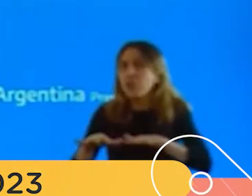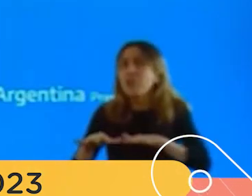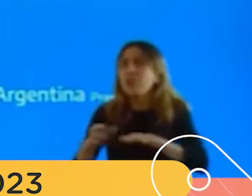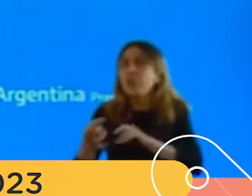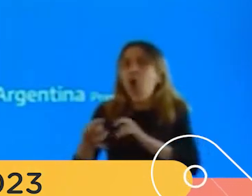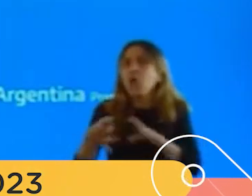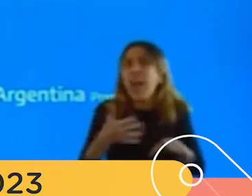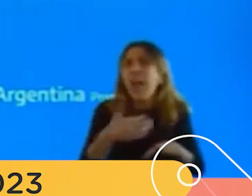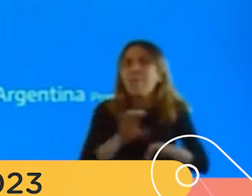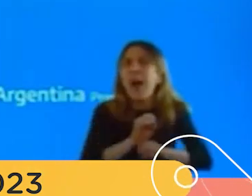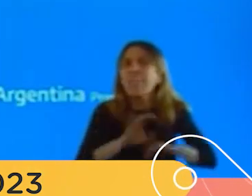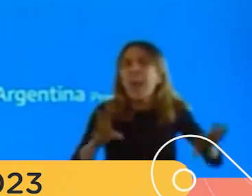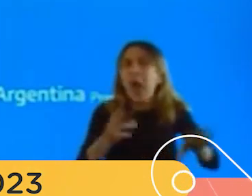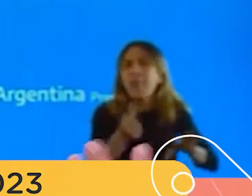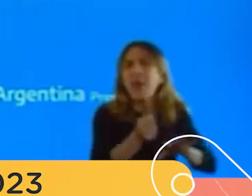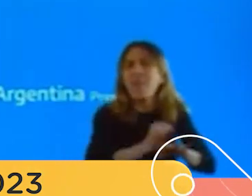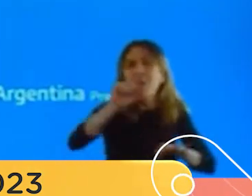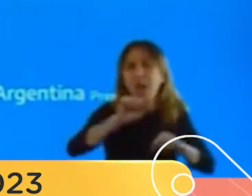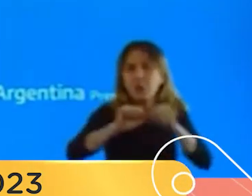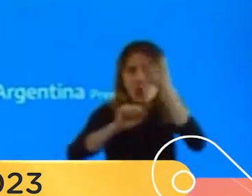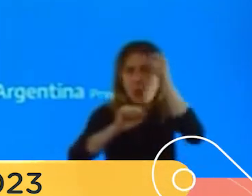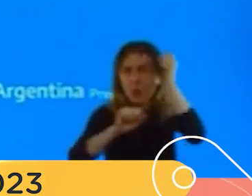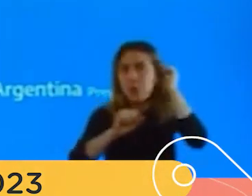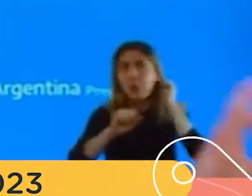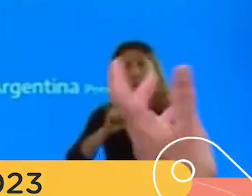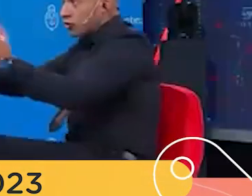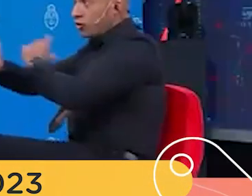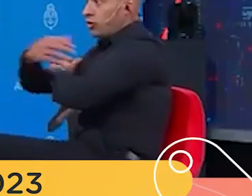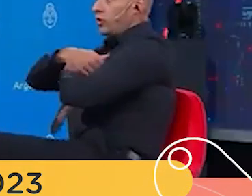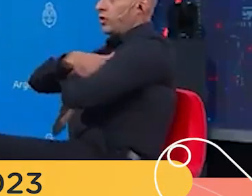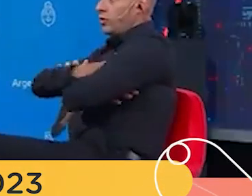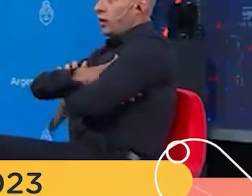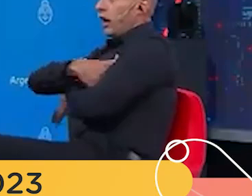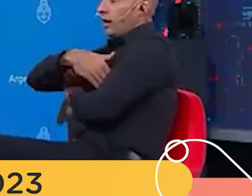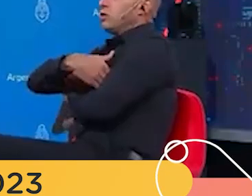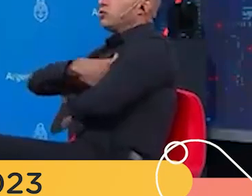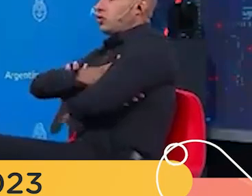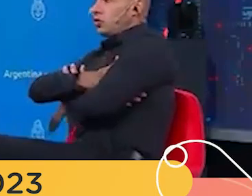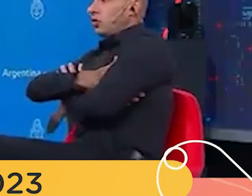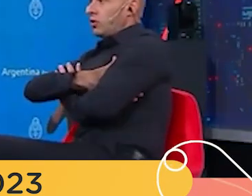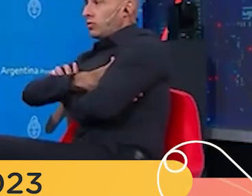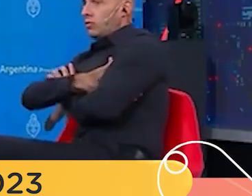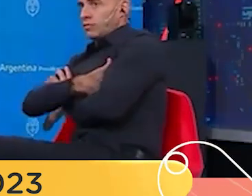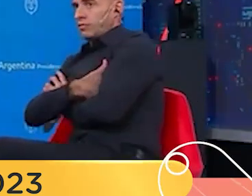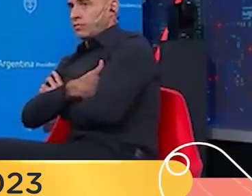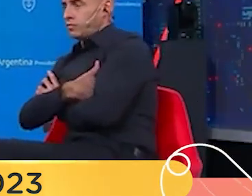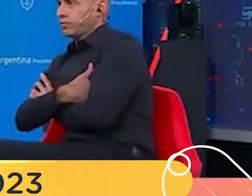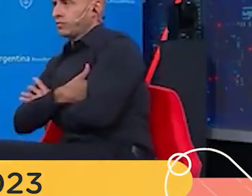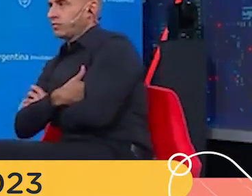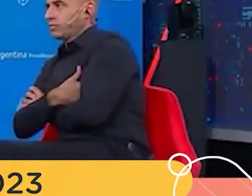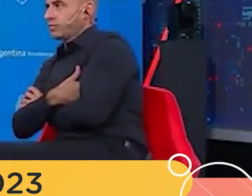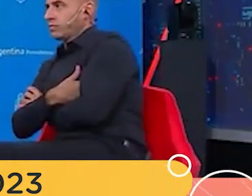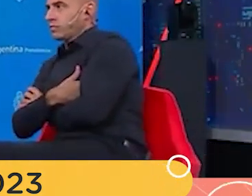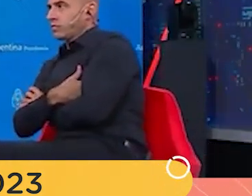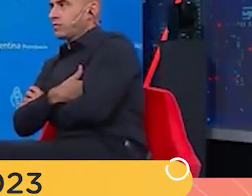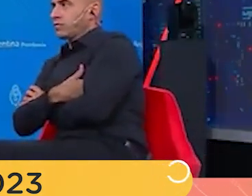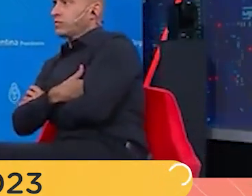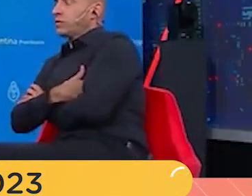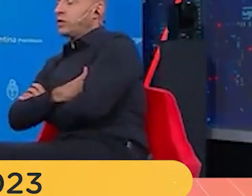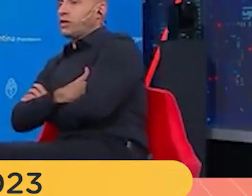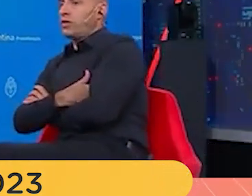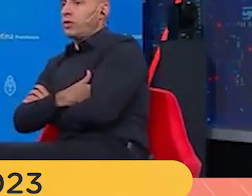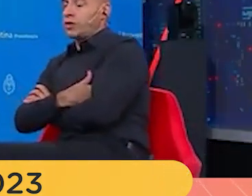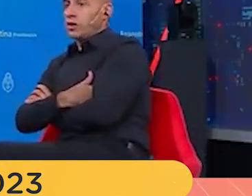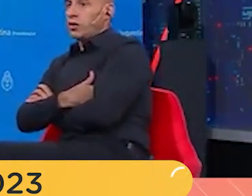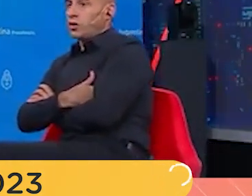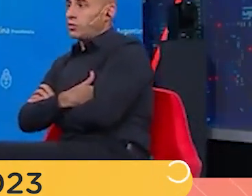claro te acuerdas cuando hubo una revuelta Sí claro Ah claro Sí sí claro la revuelta de la policía en mi en mi municipio digamos donde